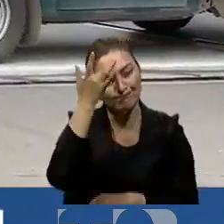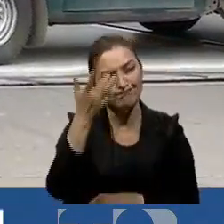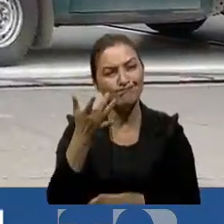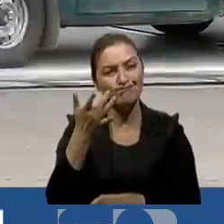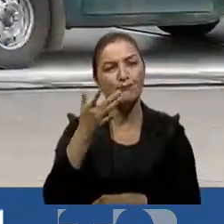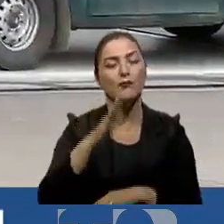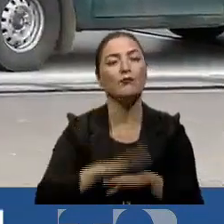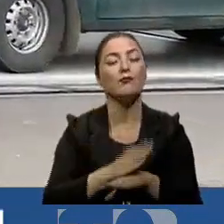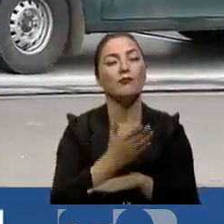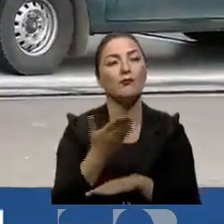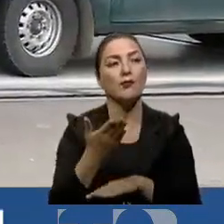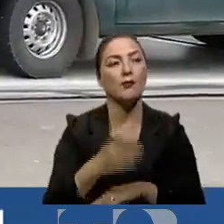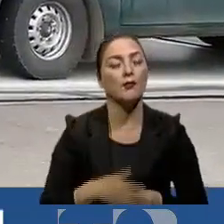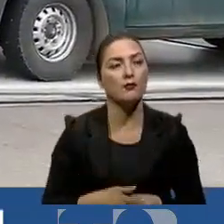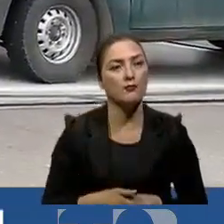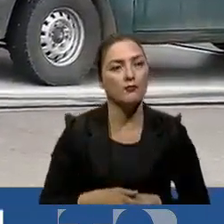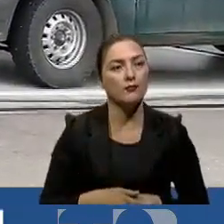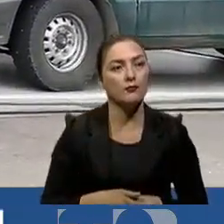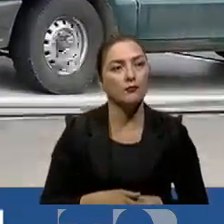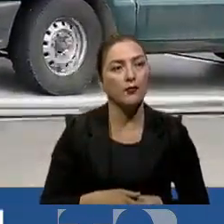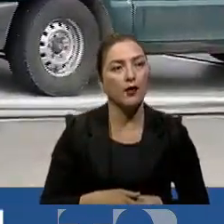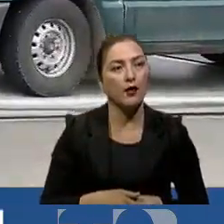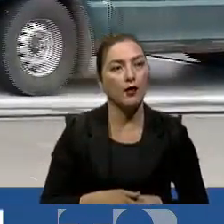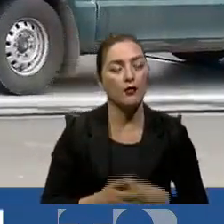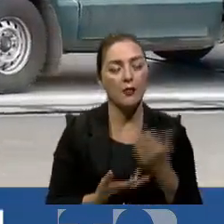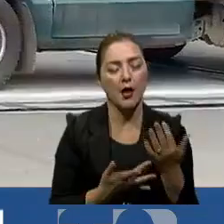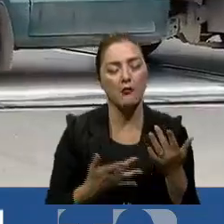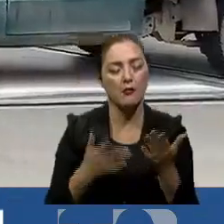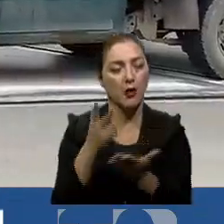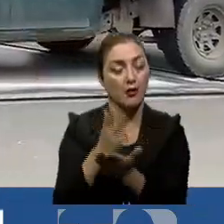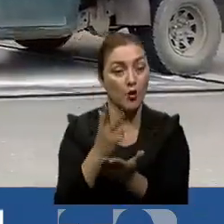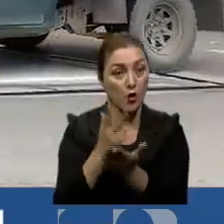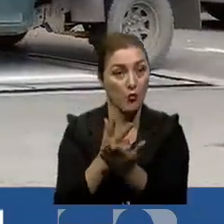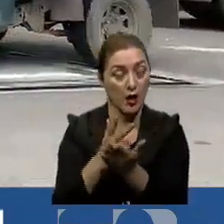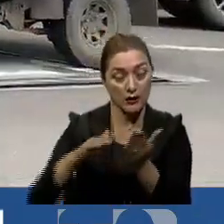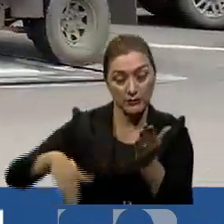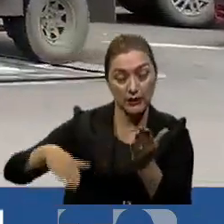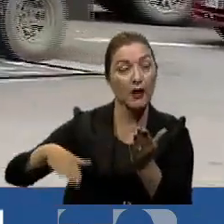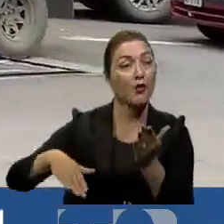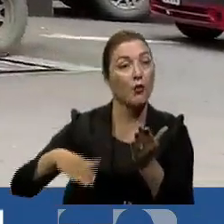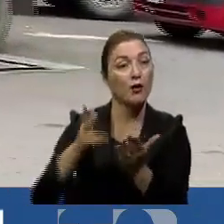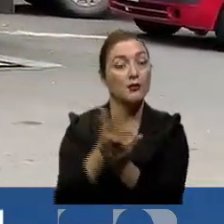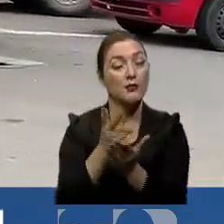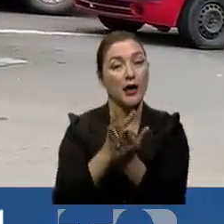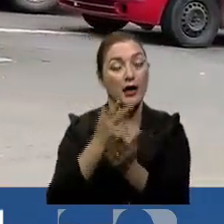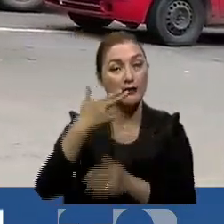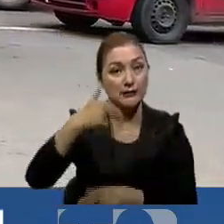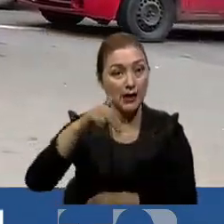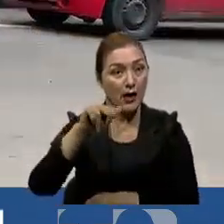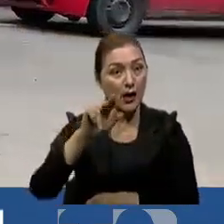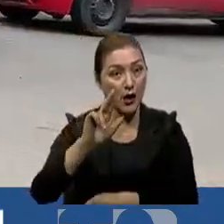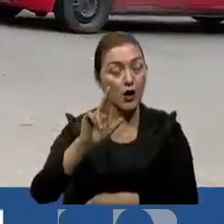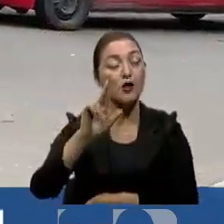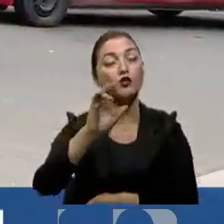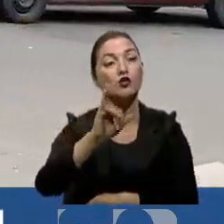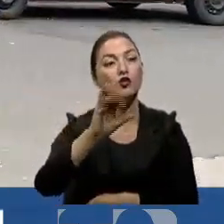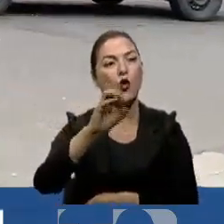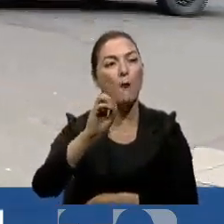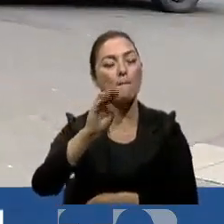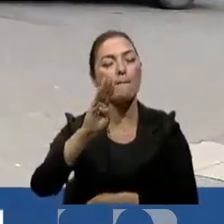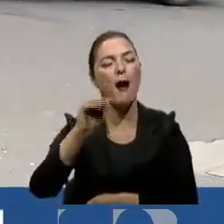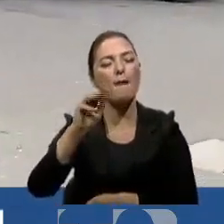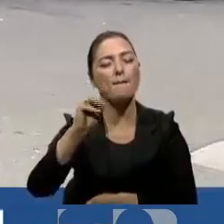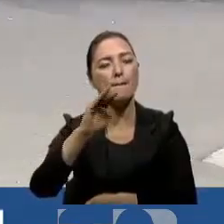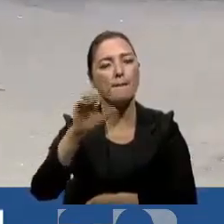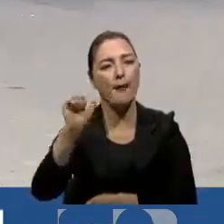debido al retraso de la llegada del producto a la terminal de Chayabamba, la terminal de Petroecuador. A esta hora,